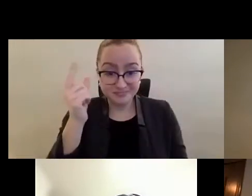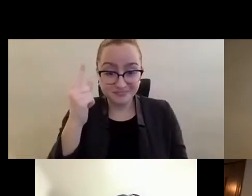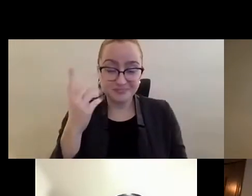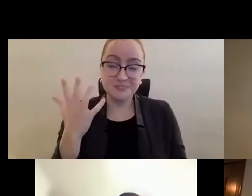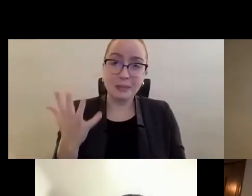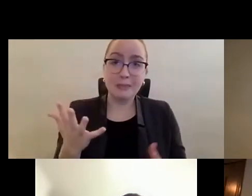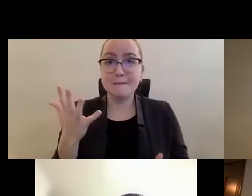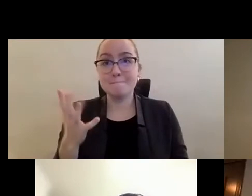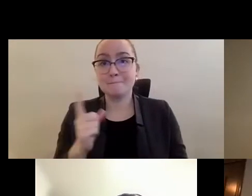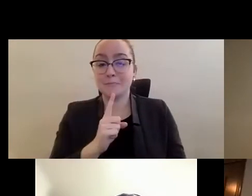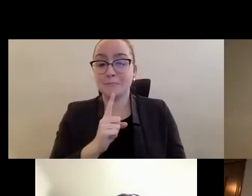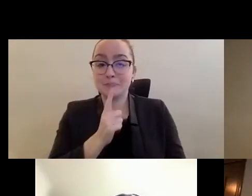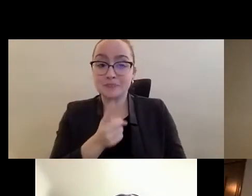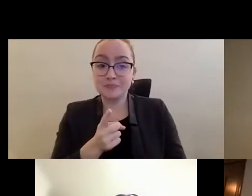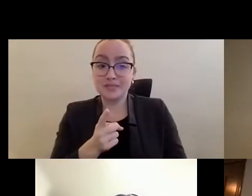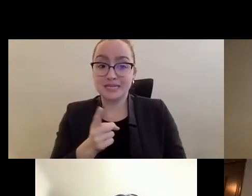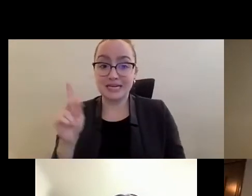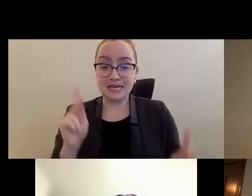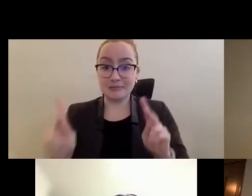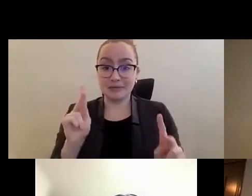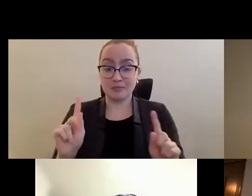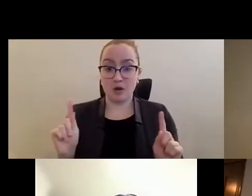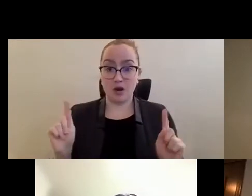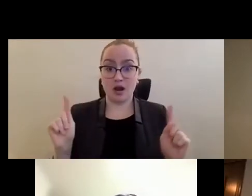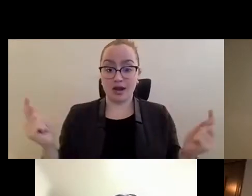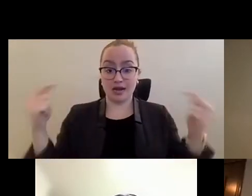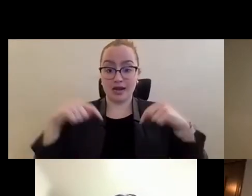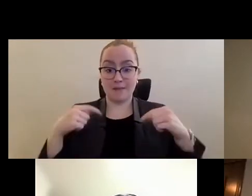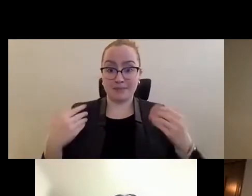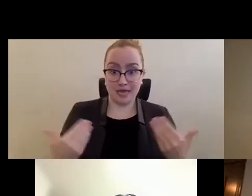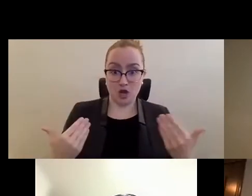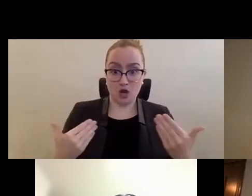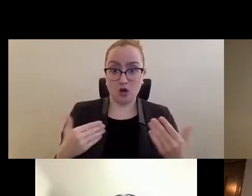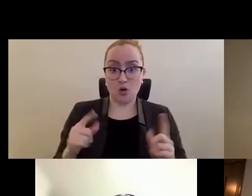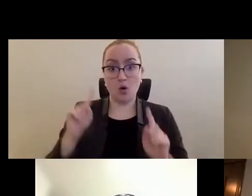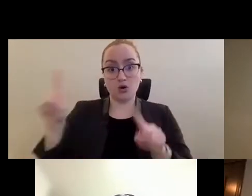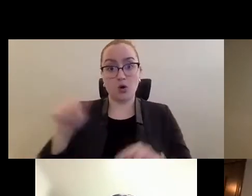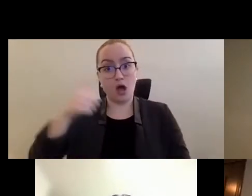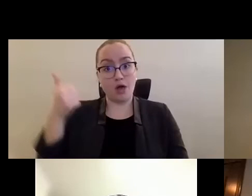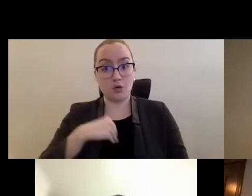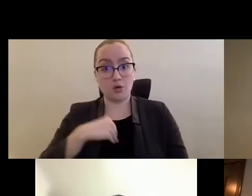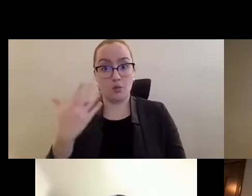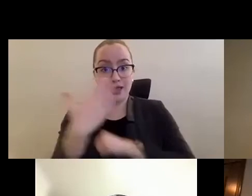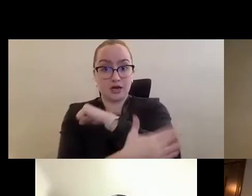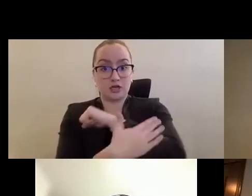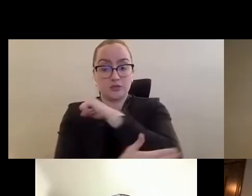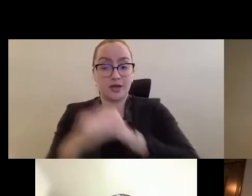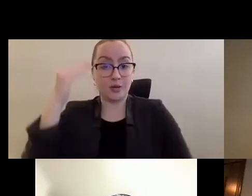pero hay mucho menos de, y hay mucho menos de la idea que gente está viniendo a este país o a